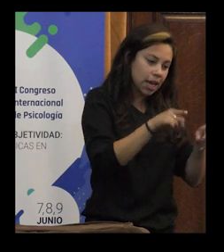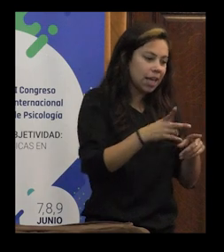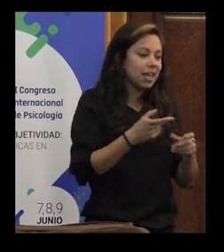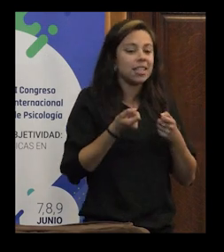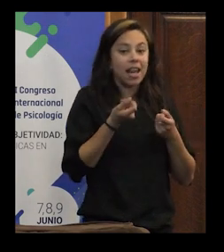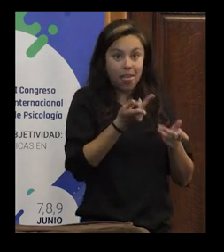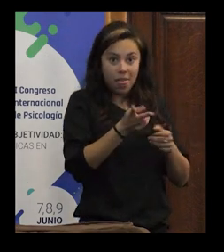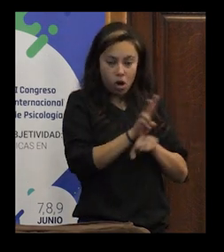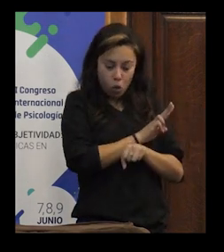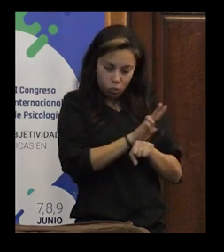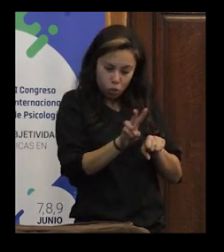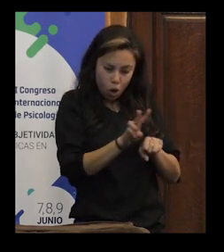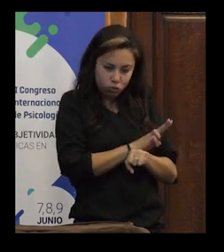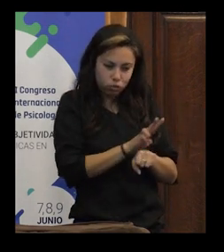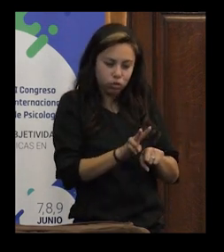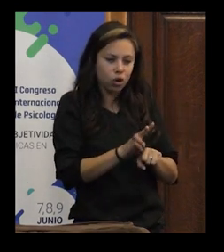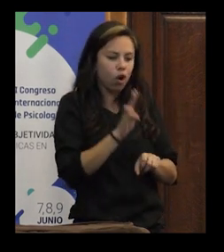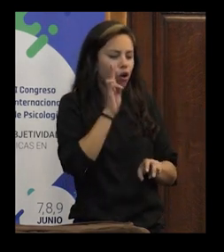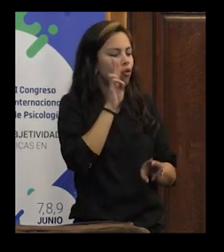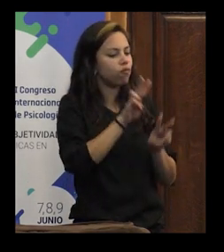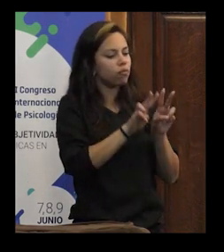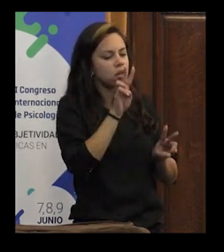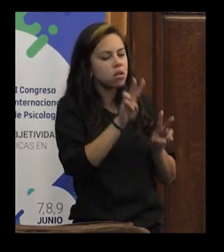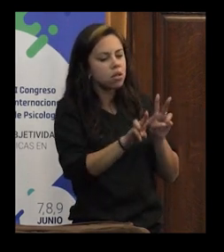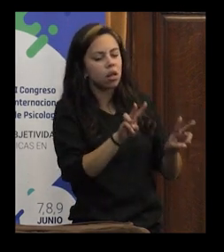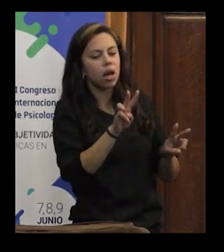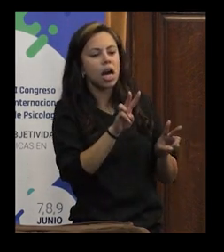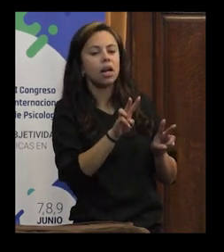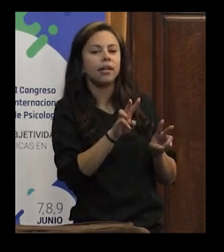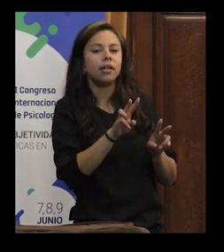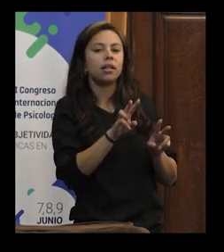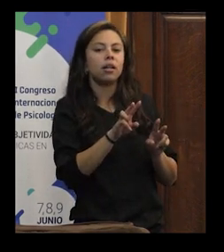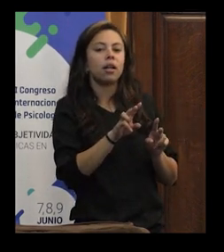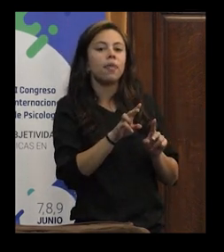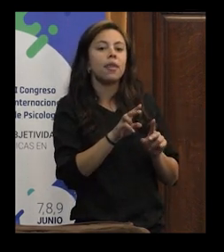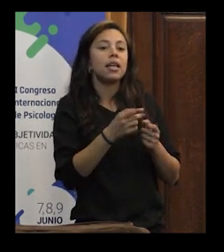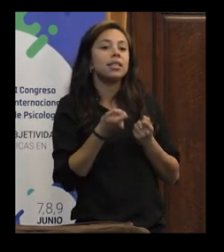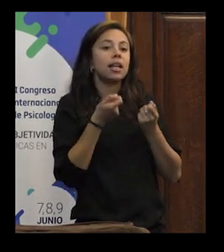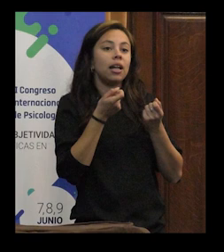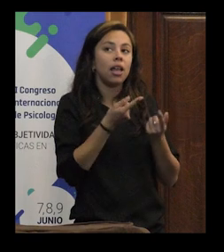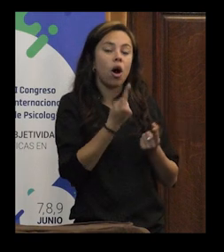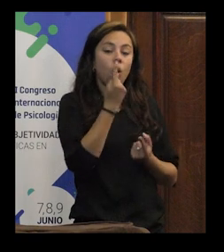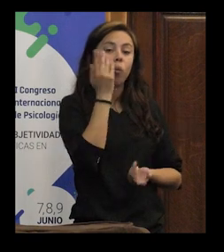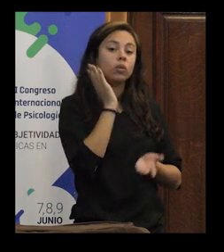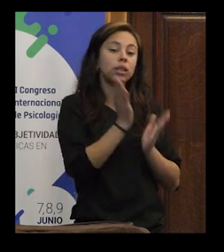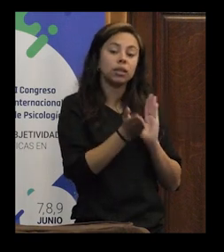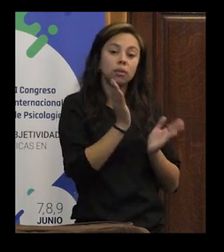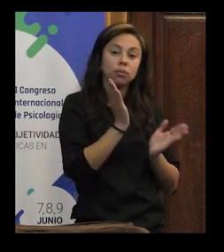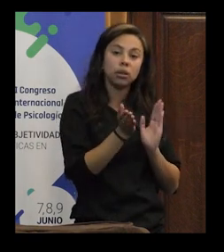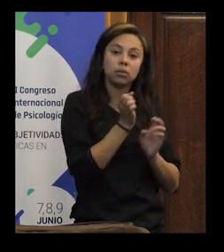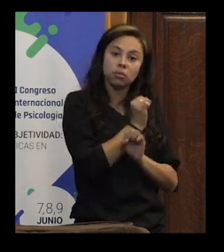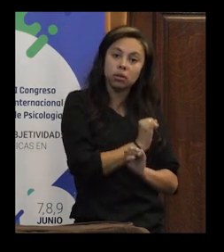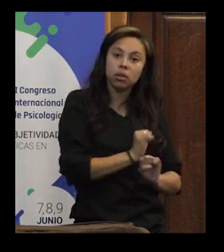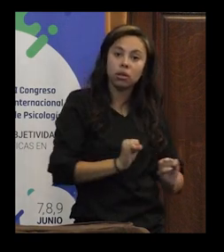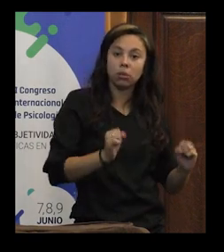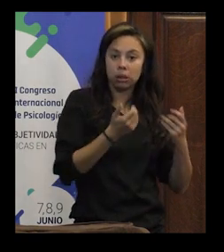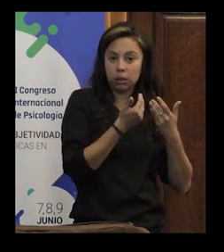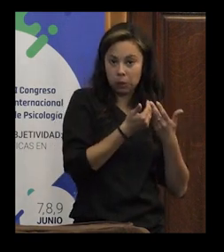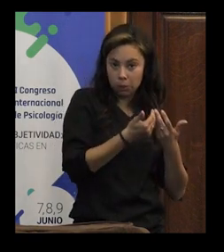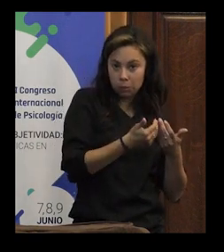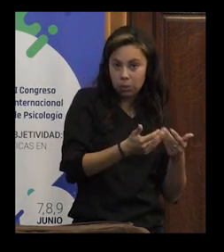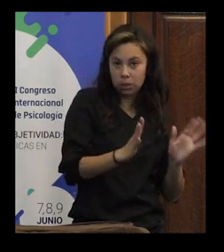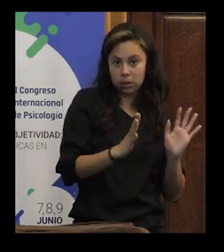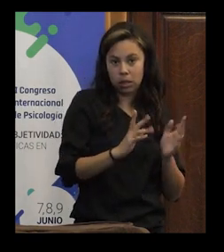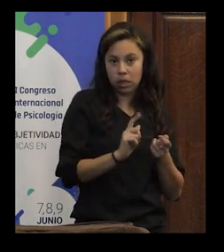requieren como por las decisiones sobre el tratamiento. En el contexto del cáncer